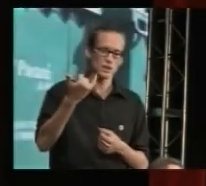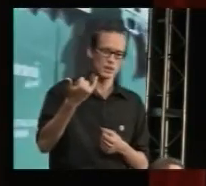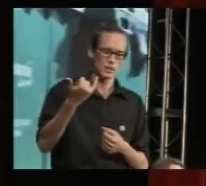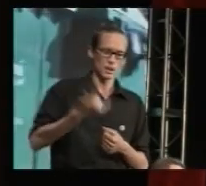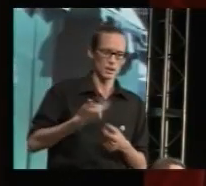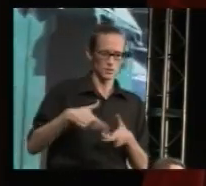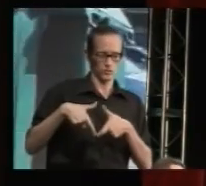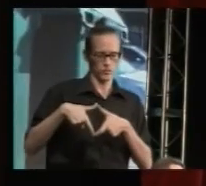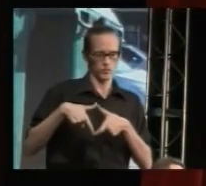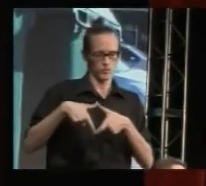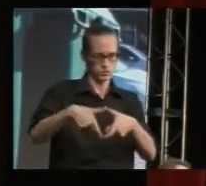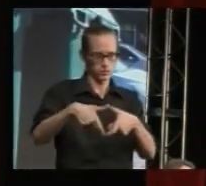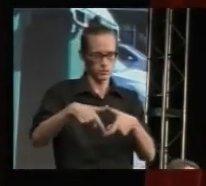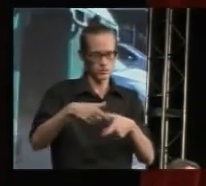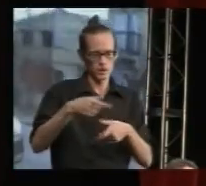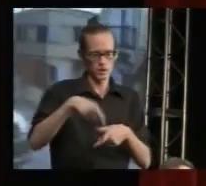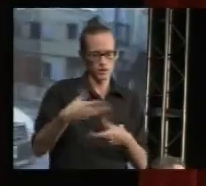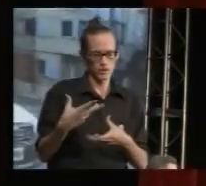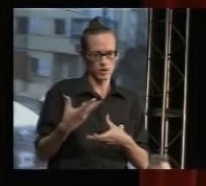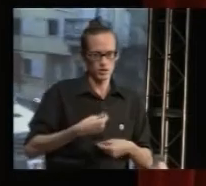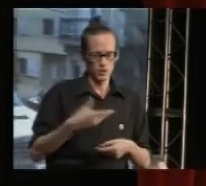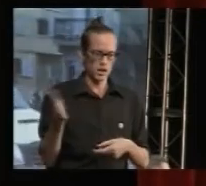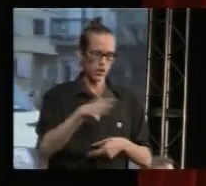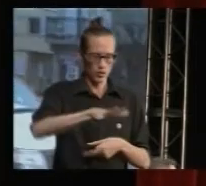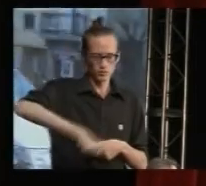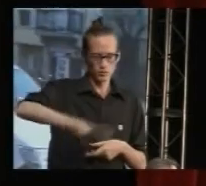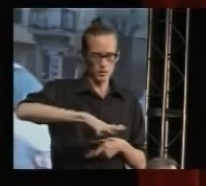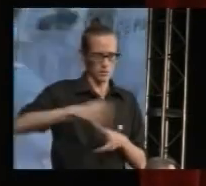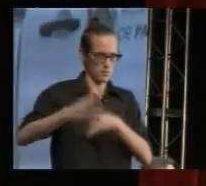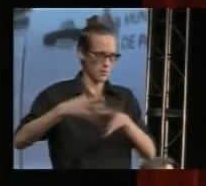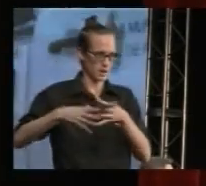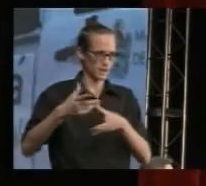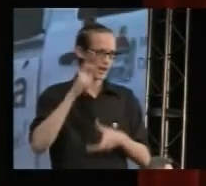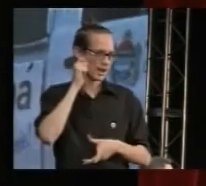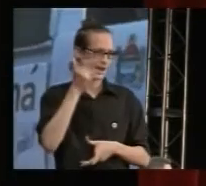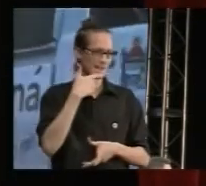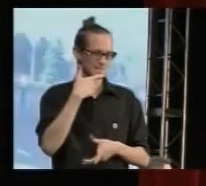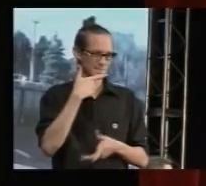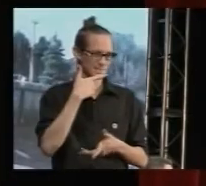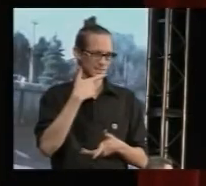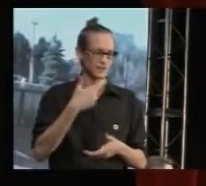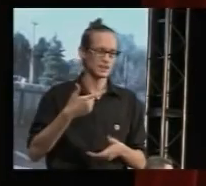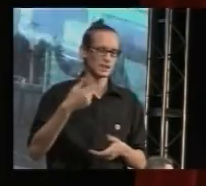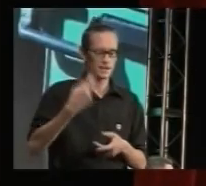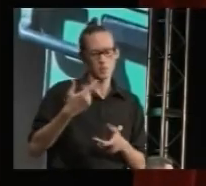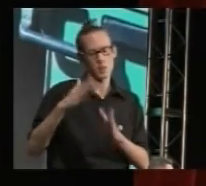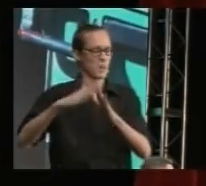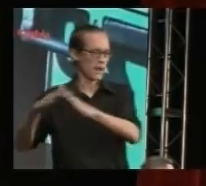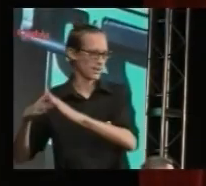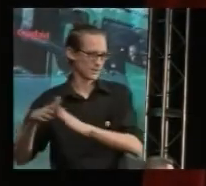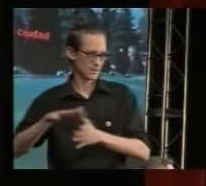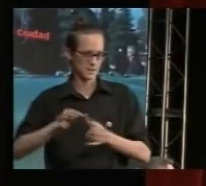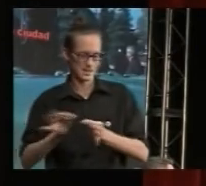permitir tener red en todo el parque y en los barrios aledaños. Hemos recuperado parcelas, en su